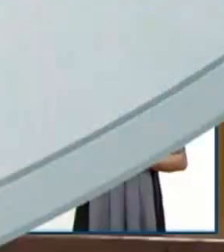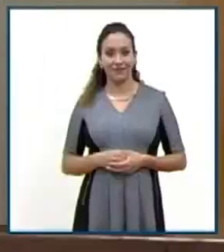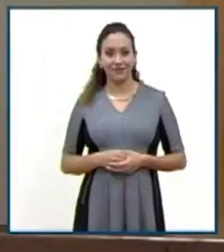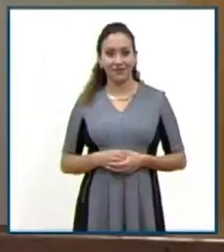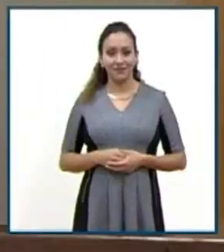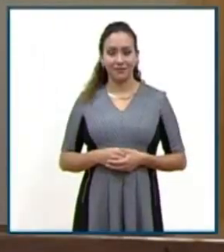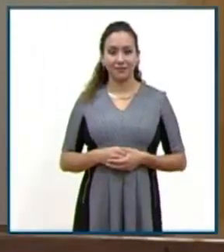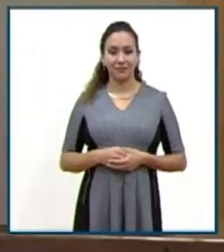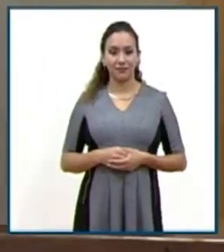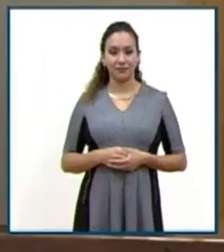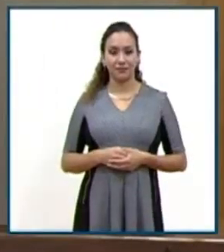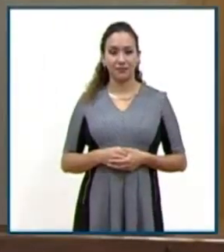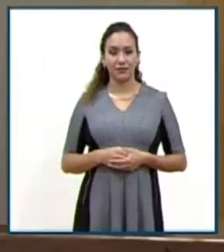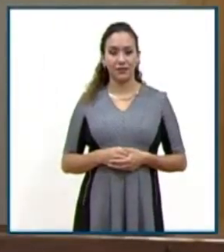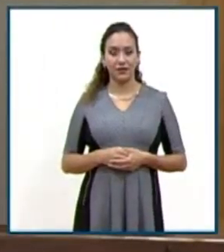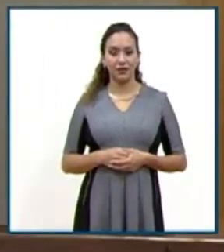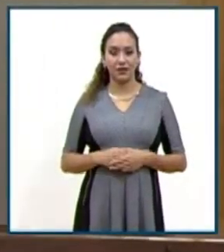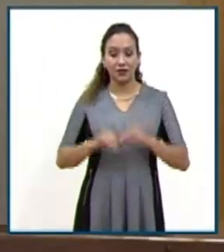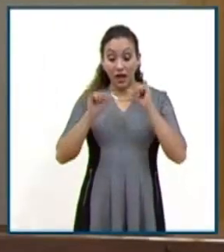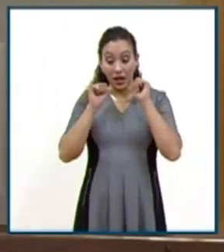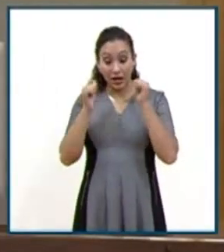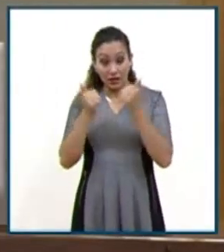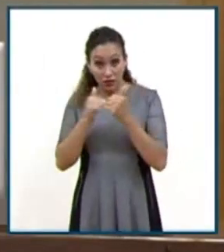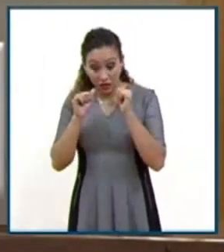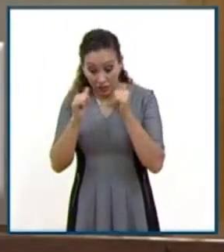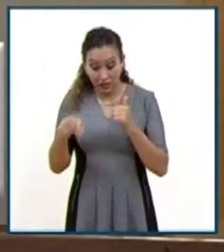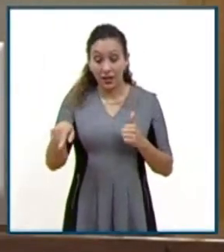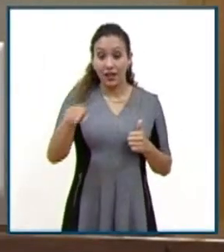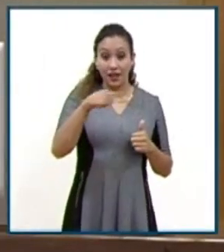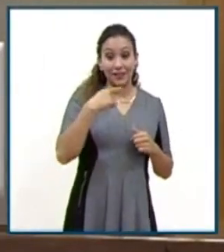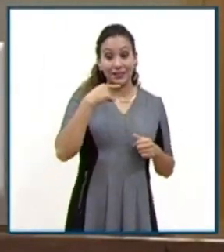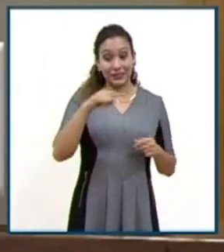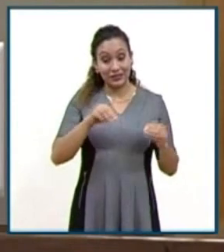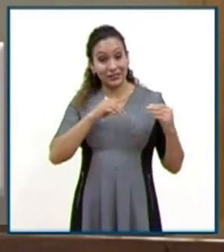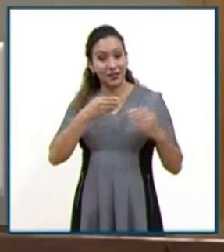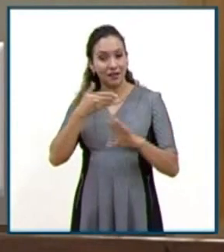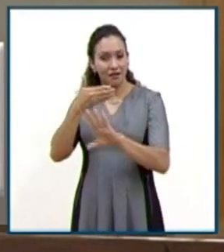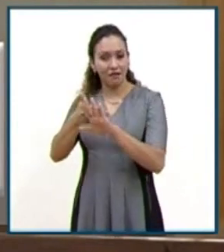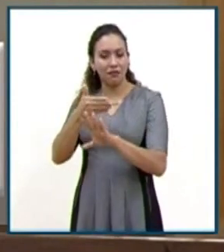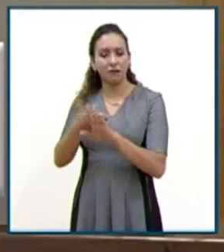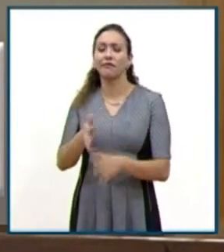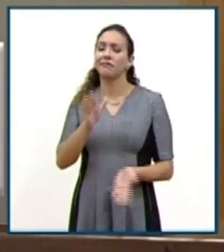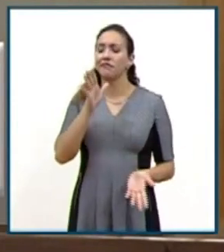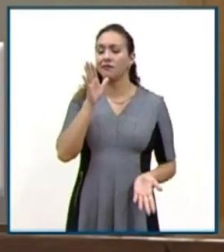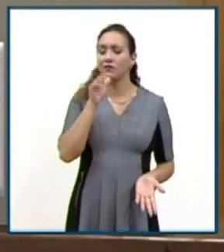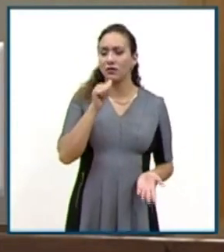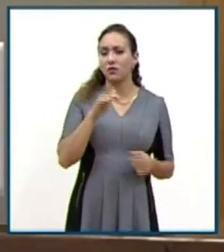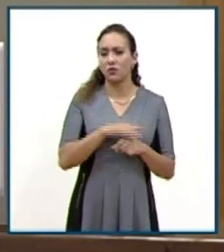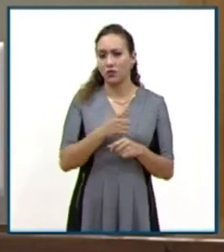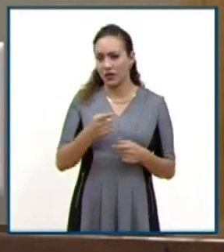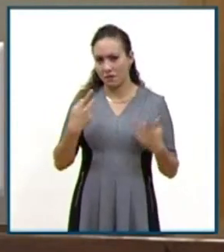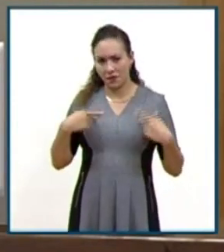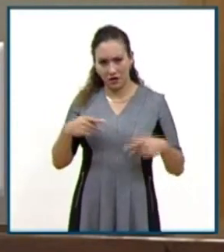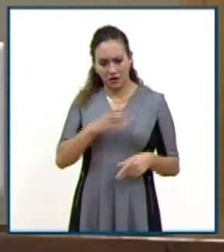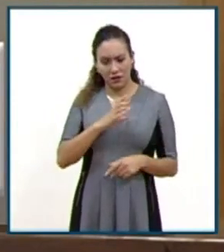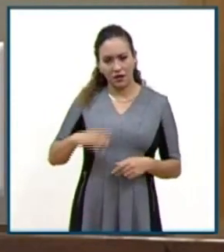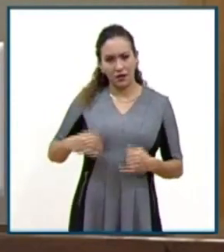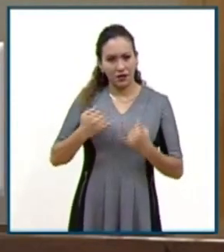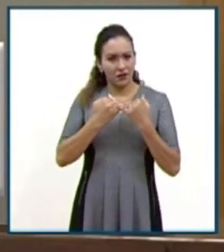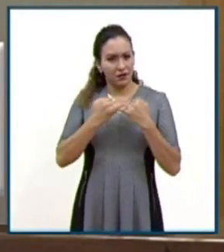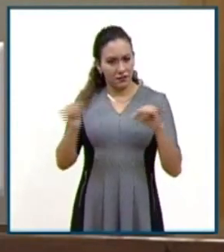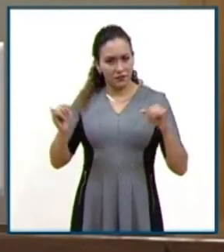reclamados. Las asociaciones civiles y personas que aspiran a una candidatura independiente carecen de